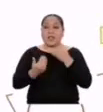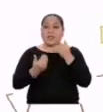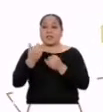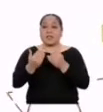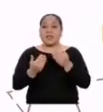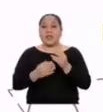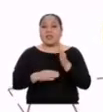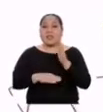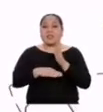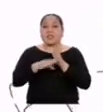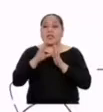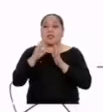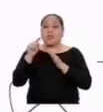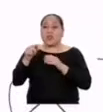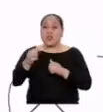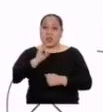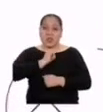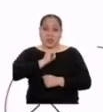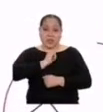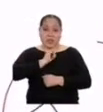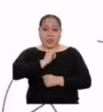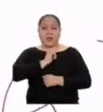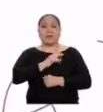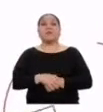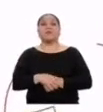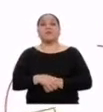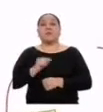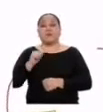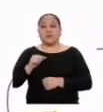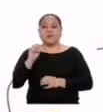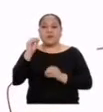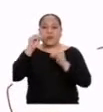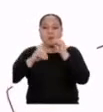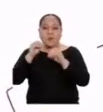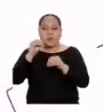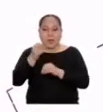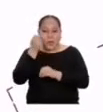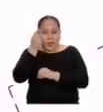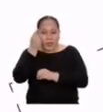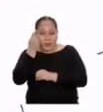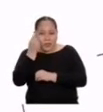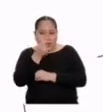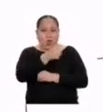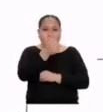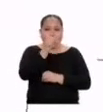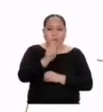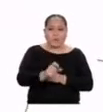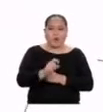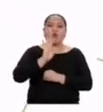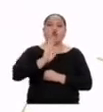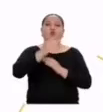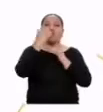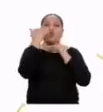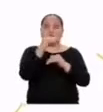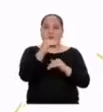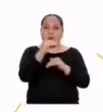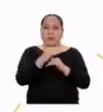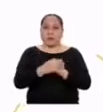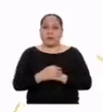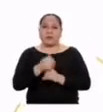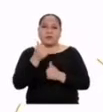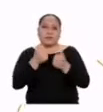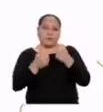de la identidad, se construye también la comprensión del otro, de sus límites, de